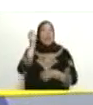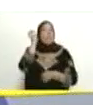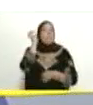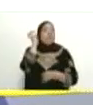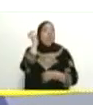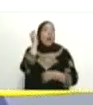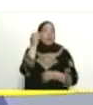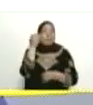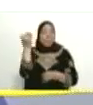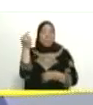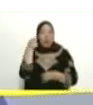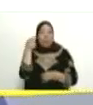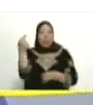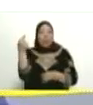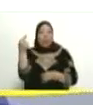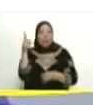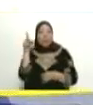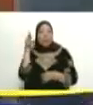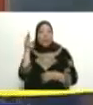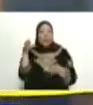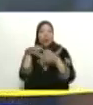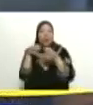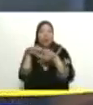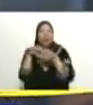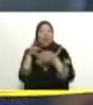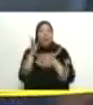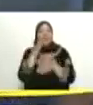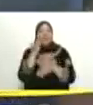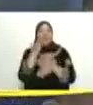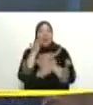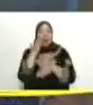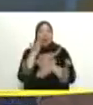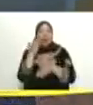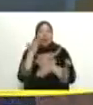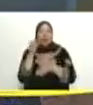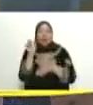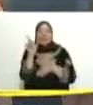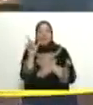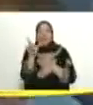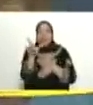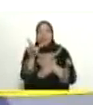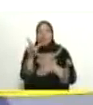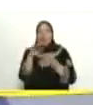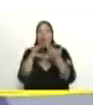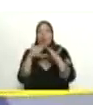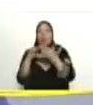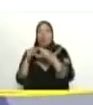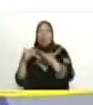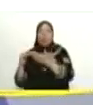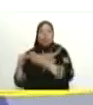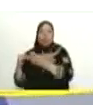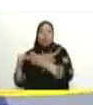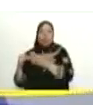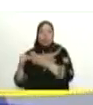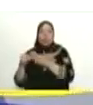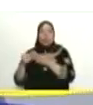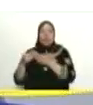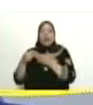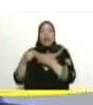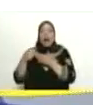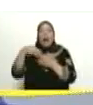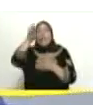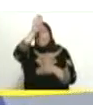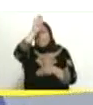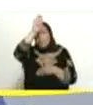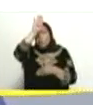Villarreal, jefa del UH Madre Emilia, de la Comunidad PSUV, La Villa, Montalbán y Creando